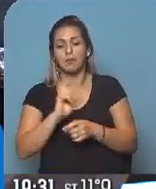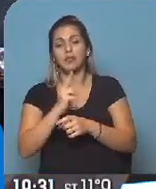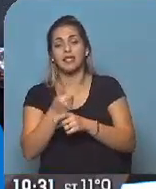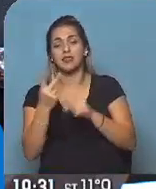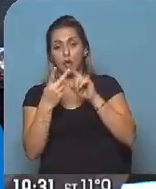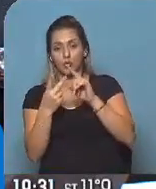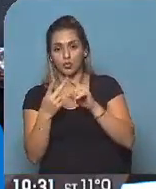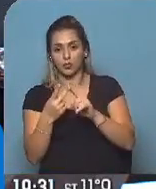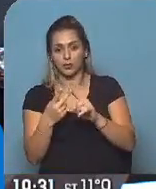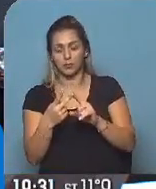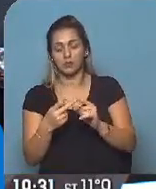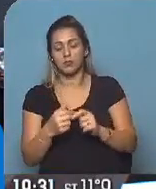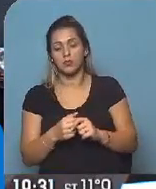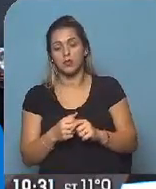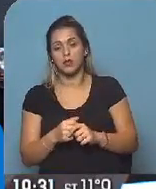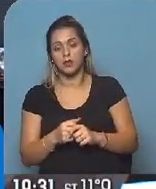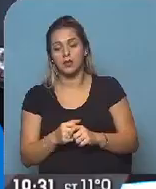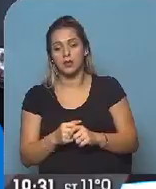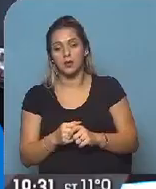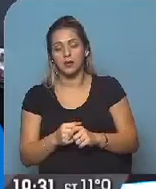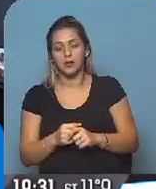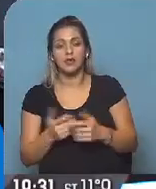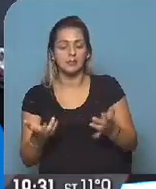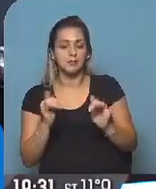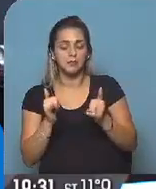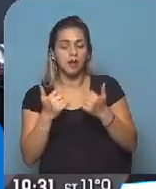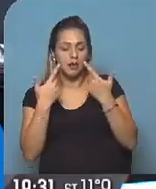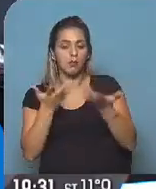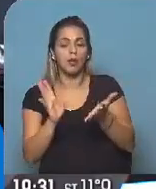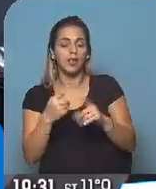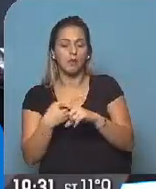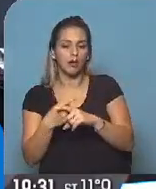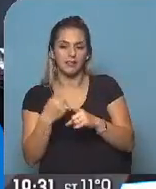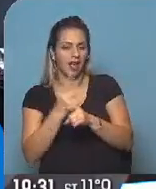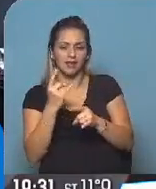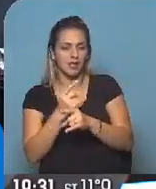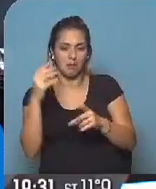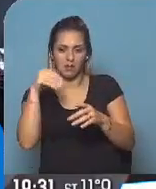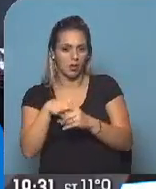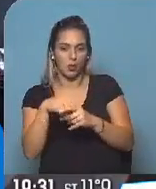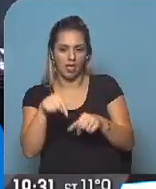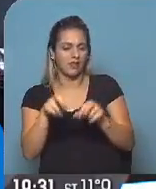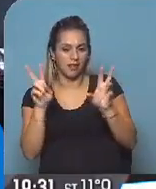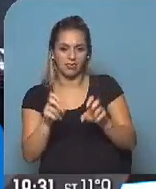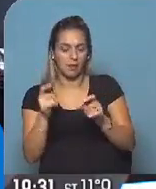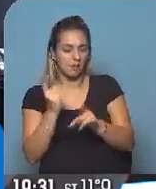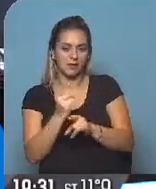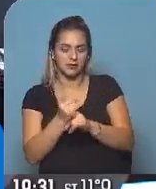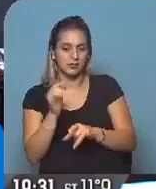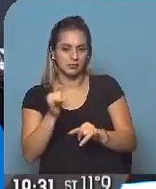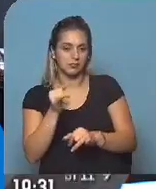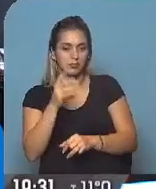punto, bueno, sí, es evidente que la política se mete siempre en estas cuestiones. Sé que la